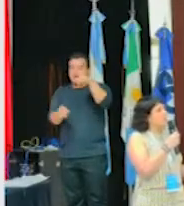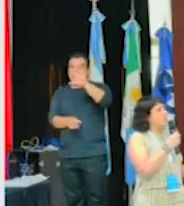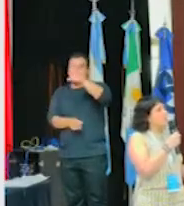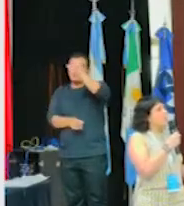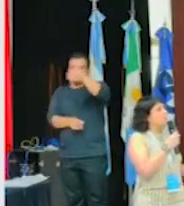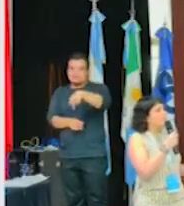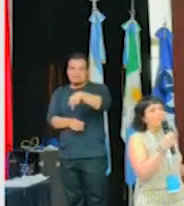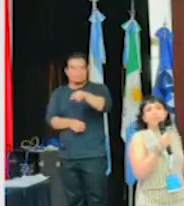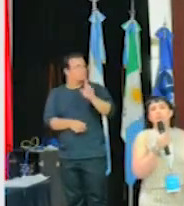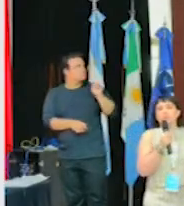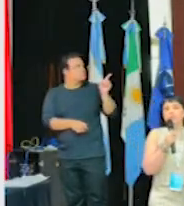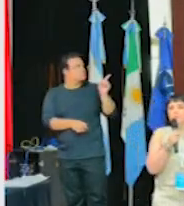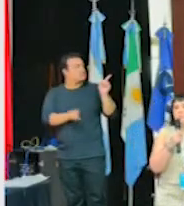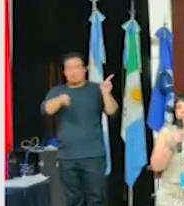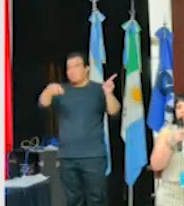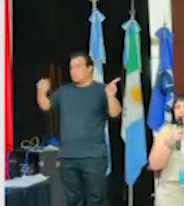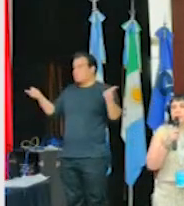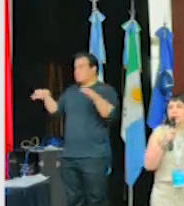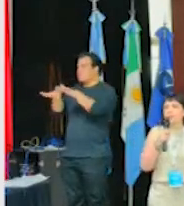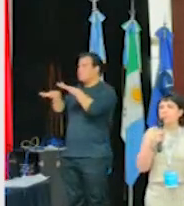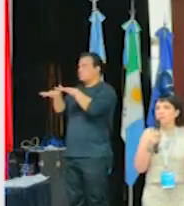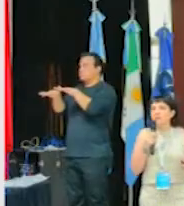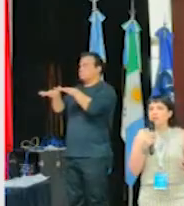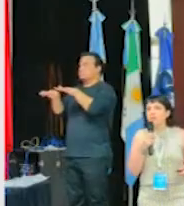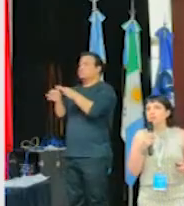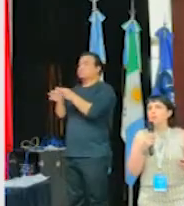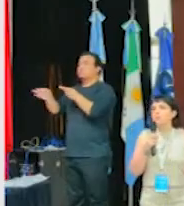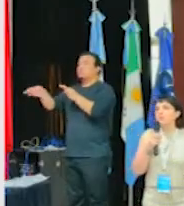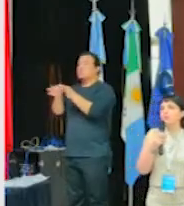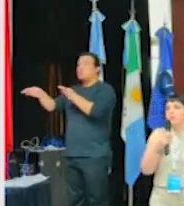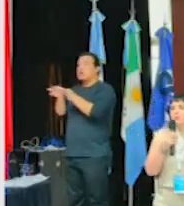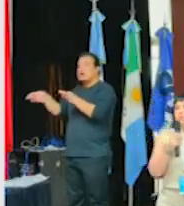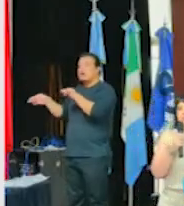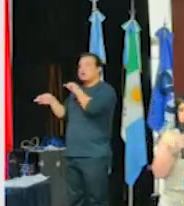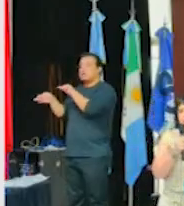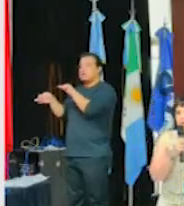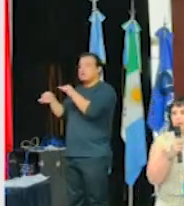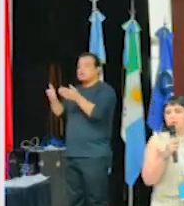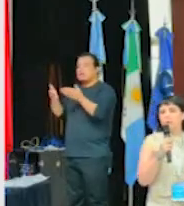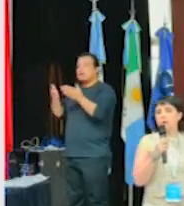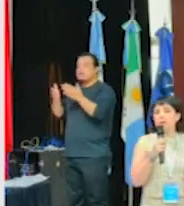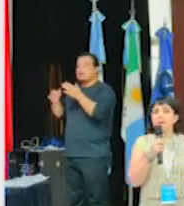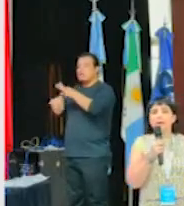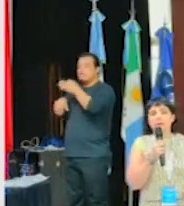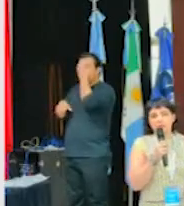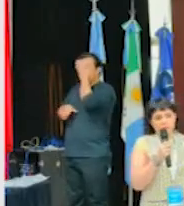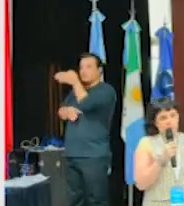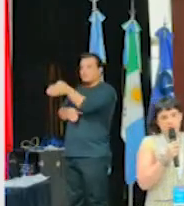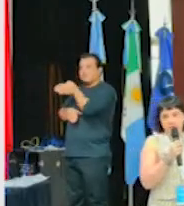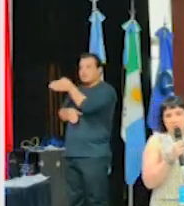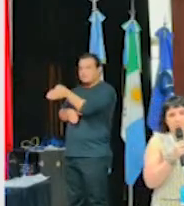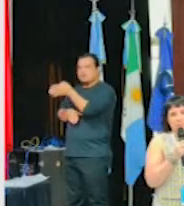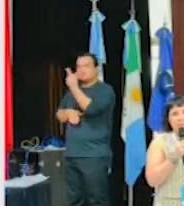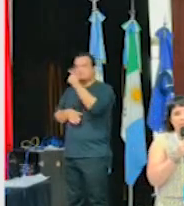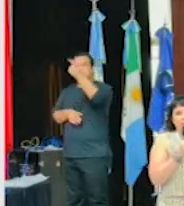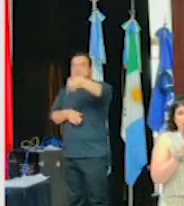situación de atención en el interior. Entonces, toda la lista de cuestiones que uno tiene como ideales no